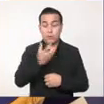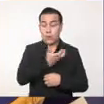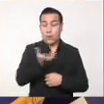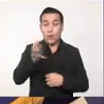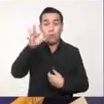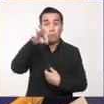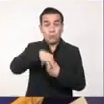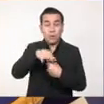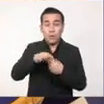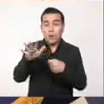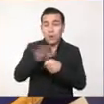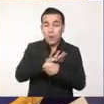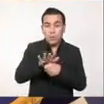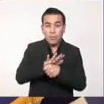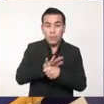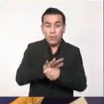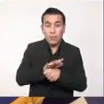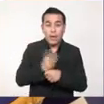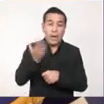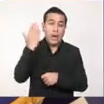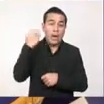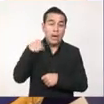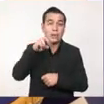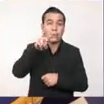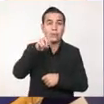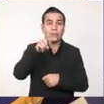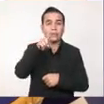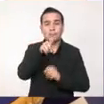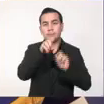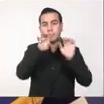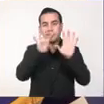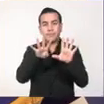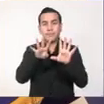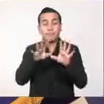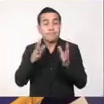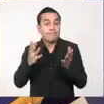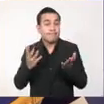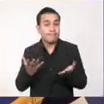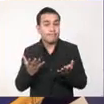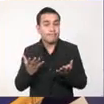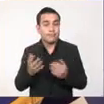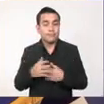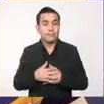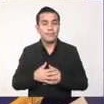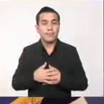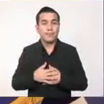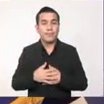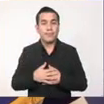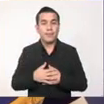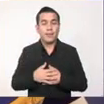54% de los votos totales emitidos en esa ocasión, en el 2019, y